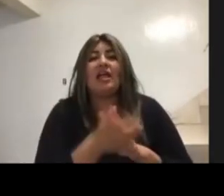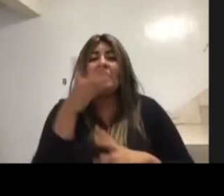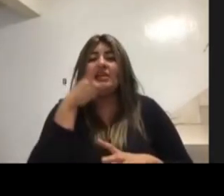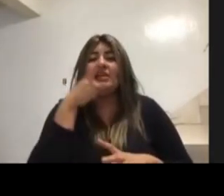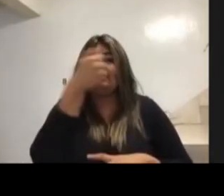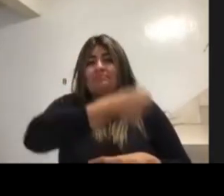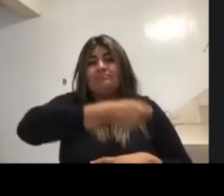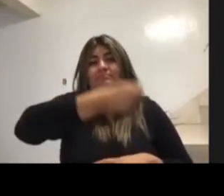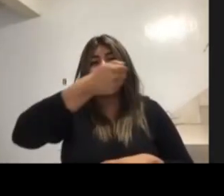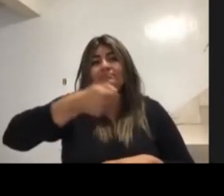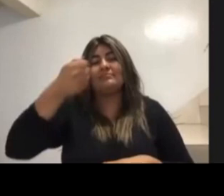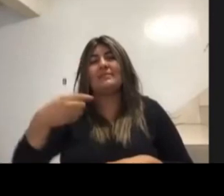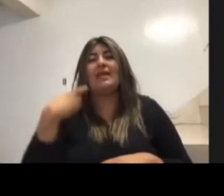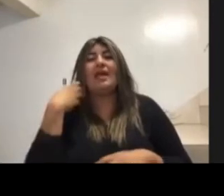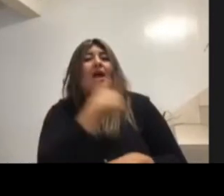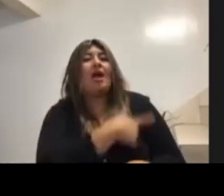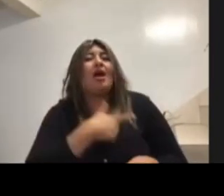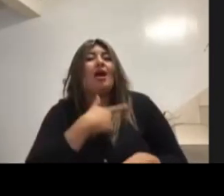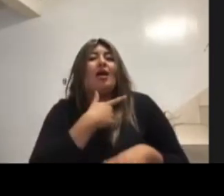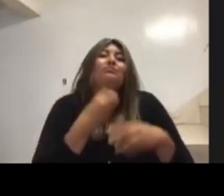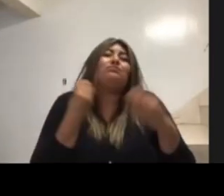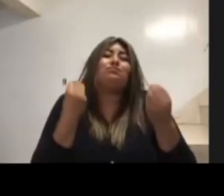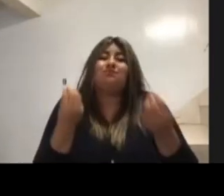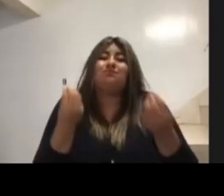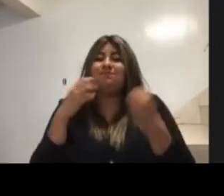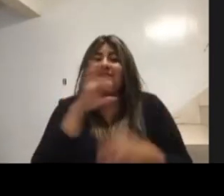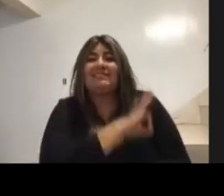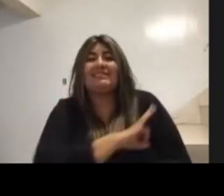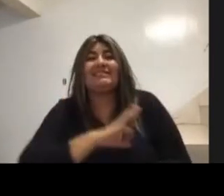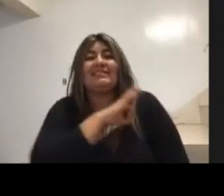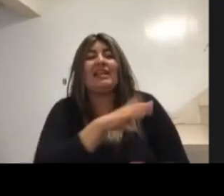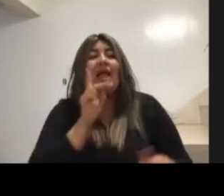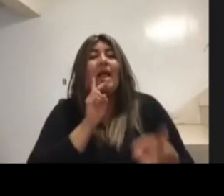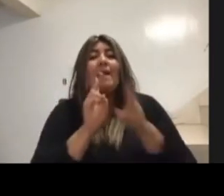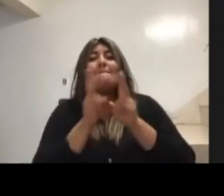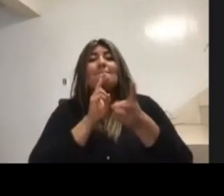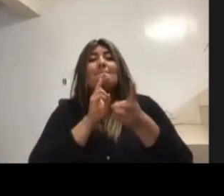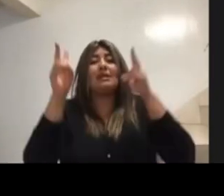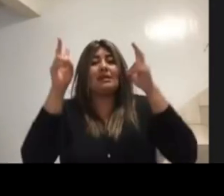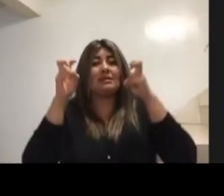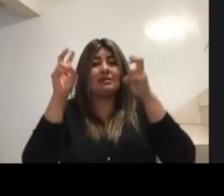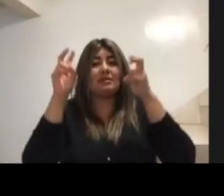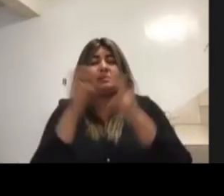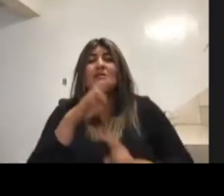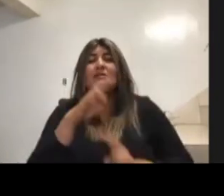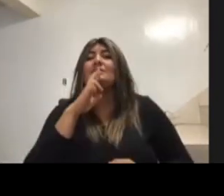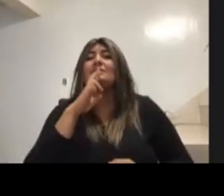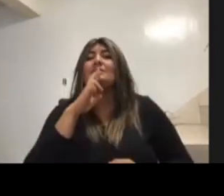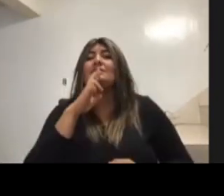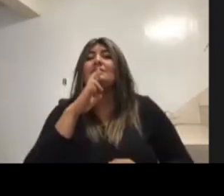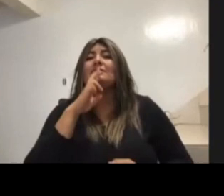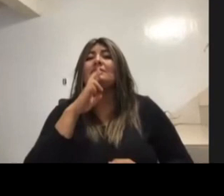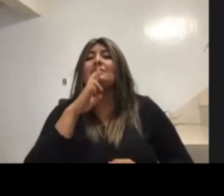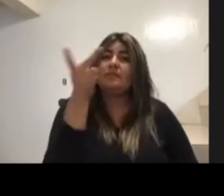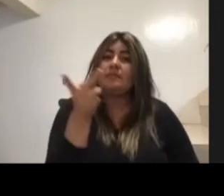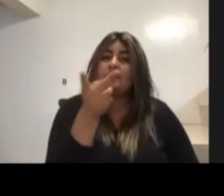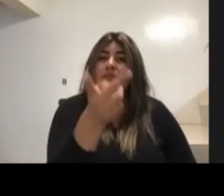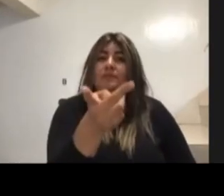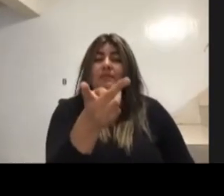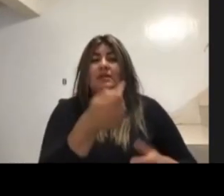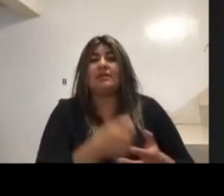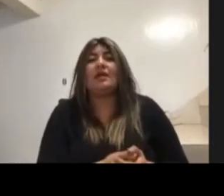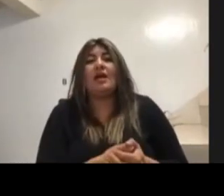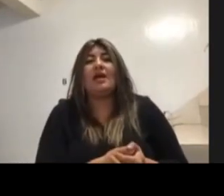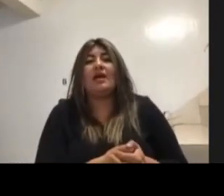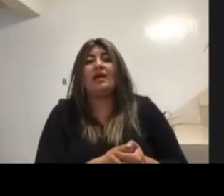muy contento también de que estemos hablando sobre este tema. Respondiendo a tu pregunta, porque creo que por ahí puedo